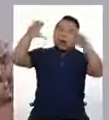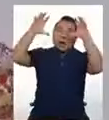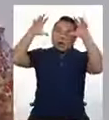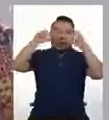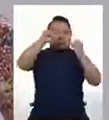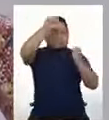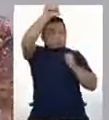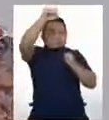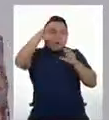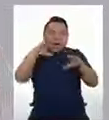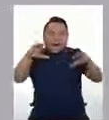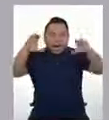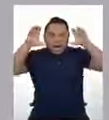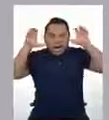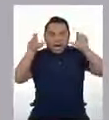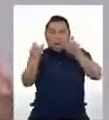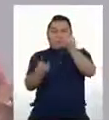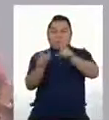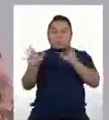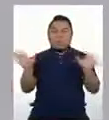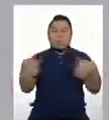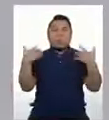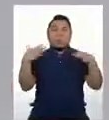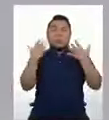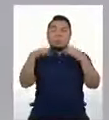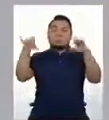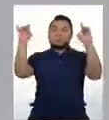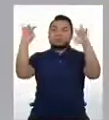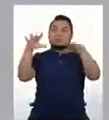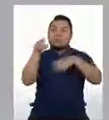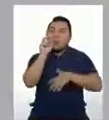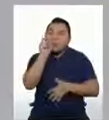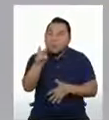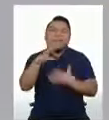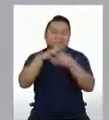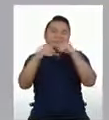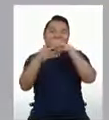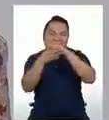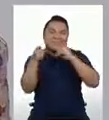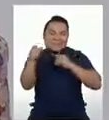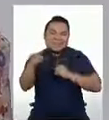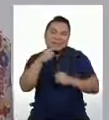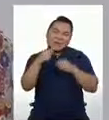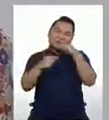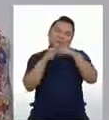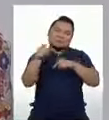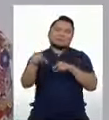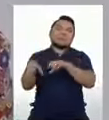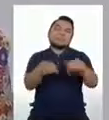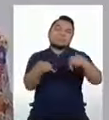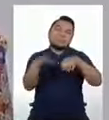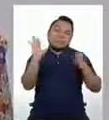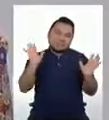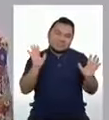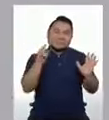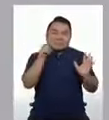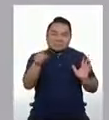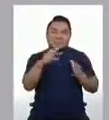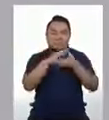héroes, monstruos o personajes fantásticos que buscan dar una explicación a un hecho o a un